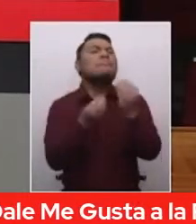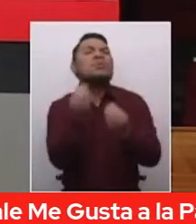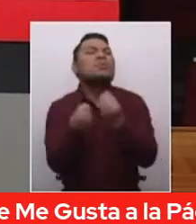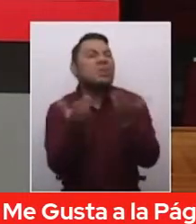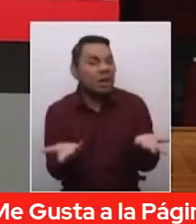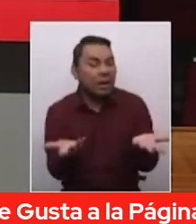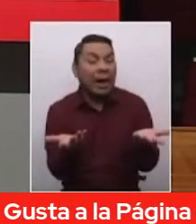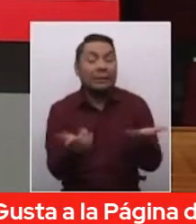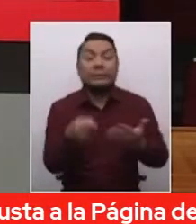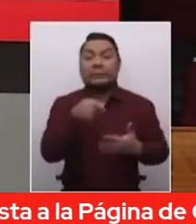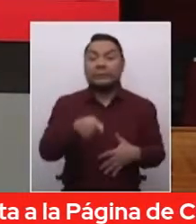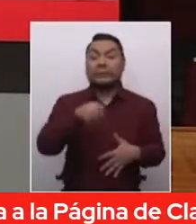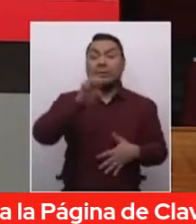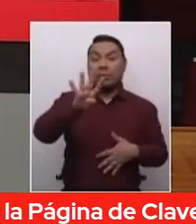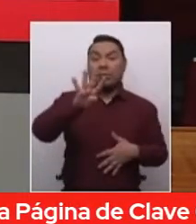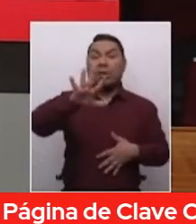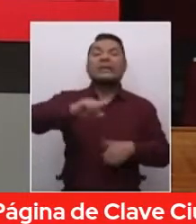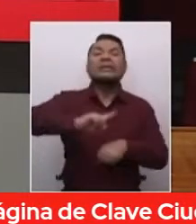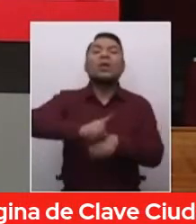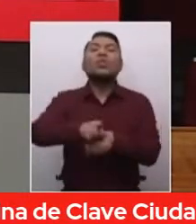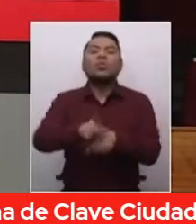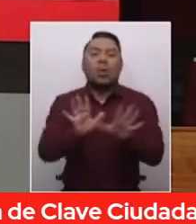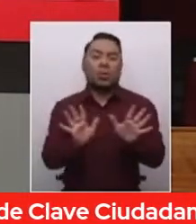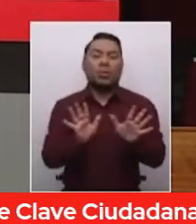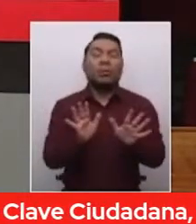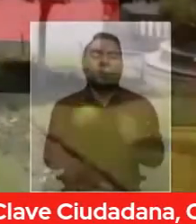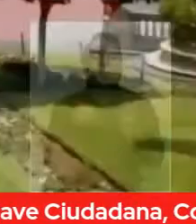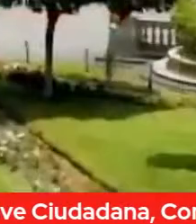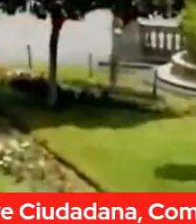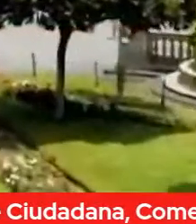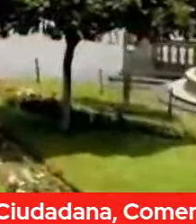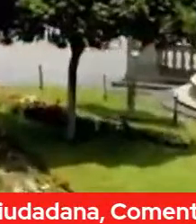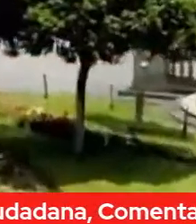ello tendrán 45 segundos. Comenzamos el bloque.